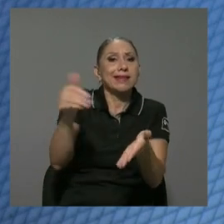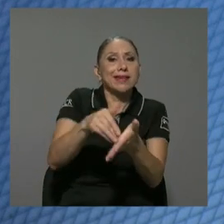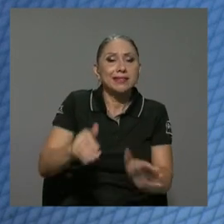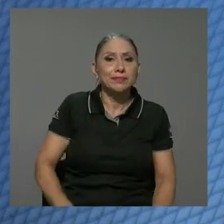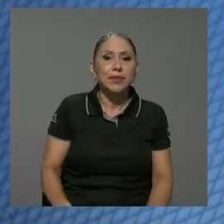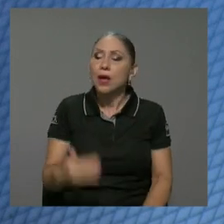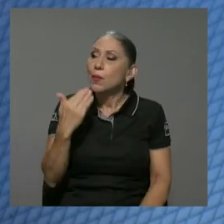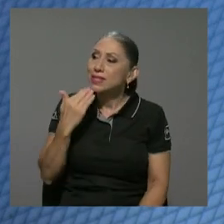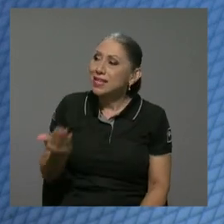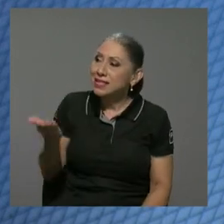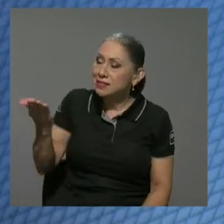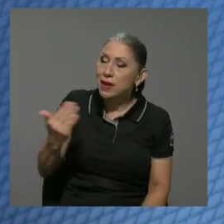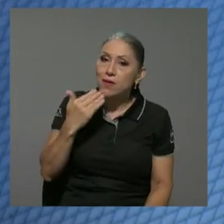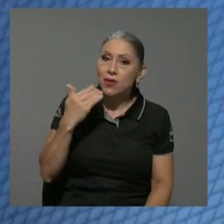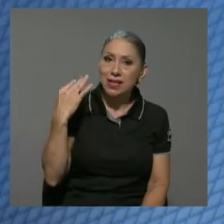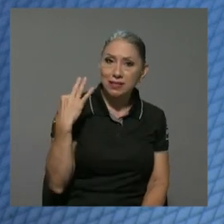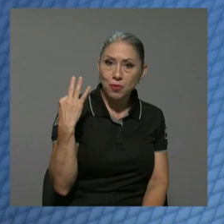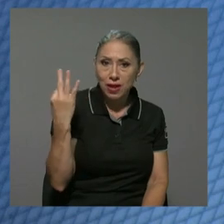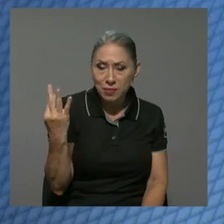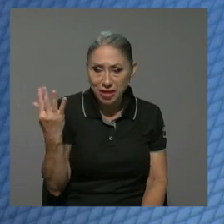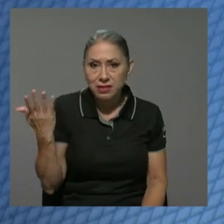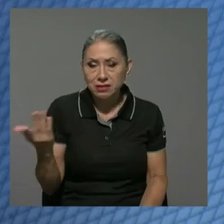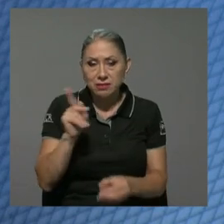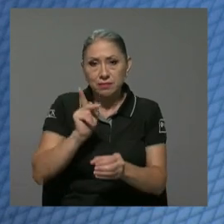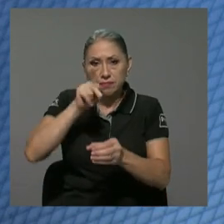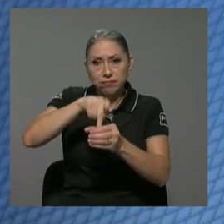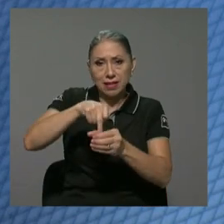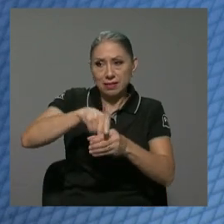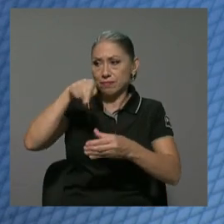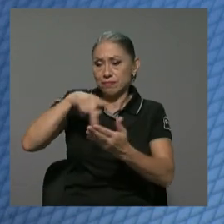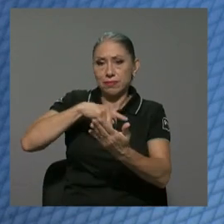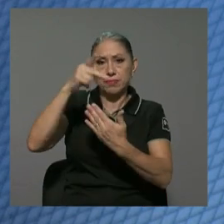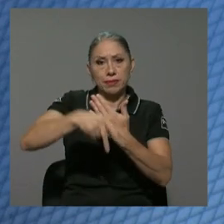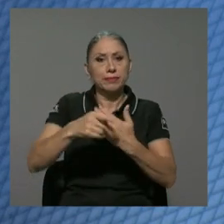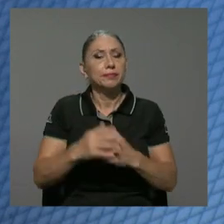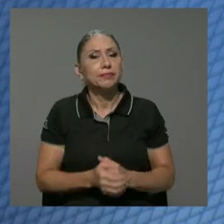Pablo, y muchas gracias por la invitación a participar en este programa.